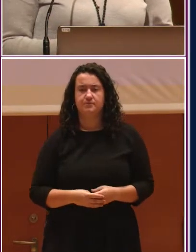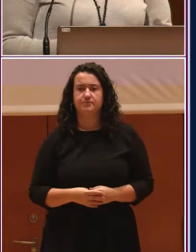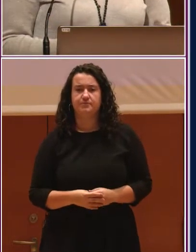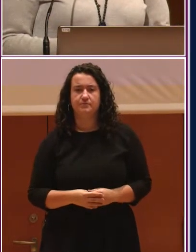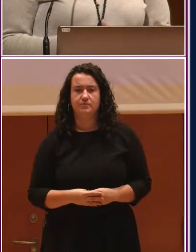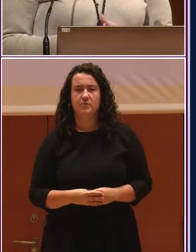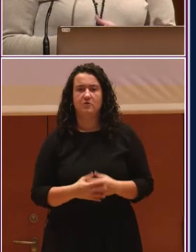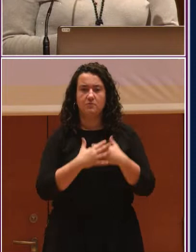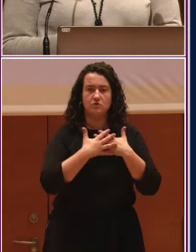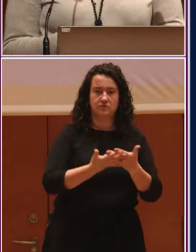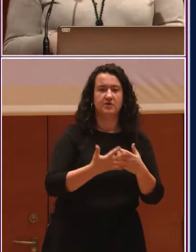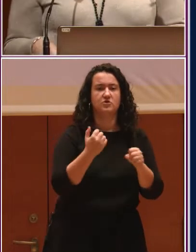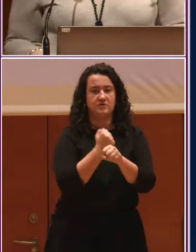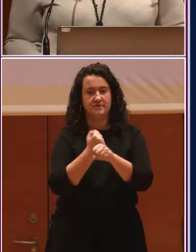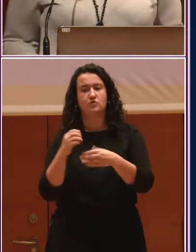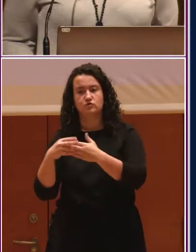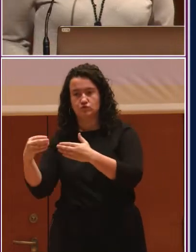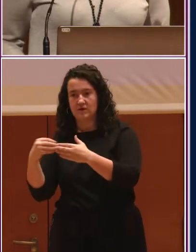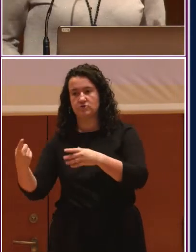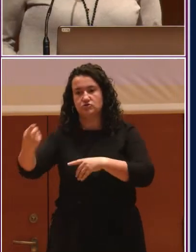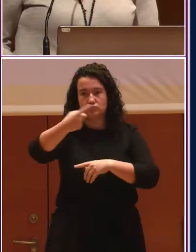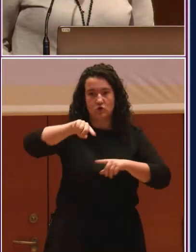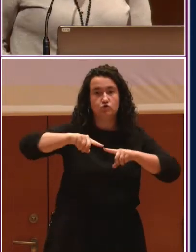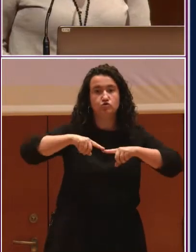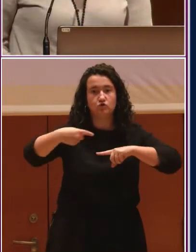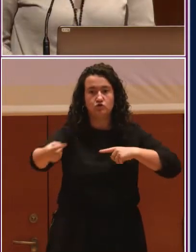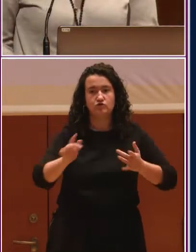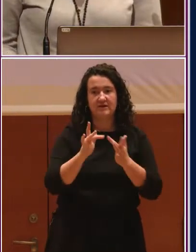y estas personas de la sociedad